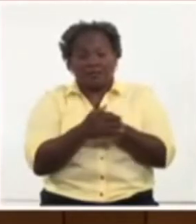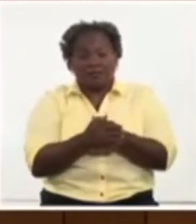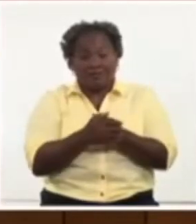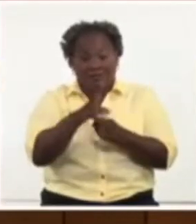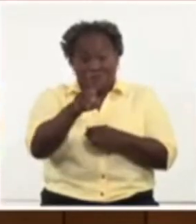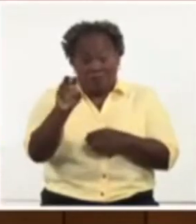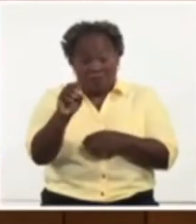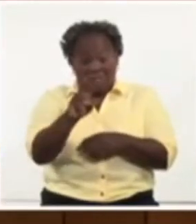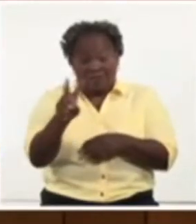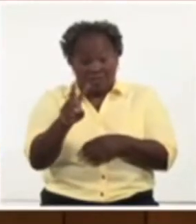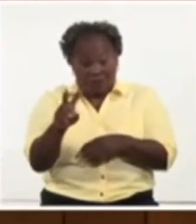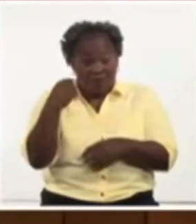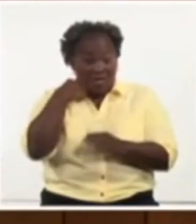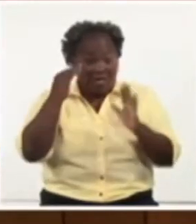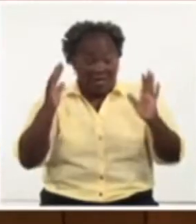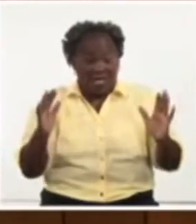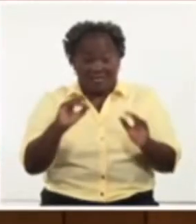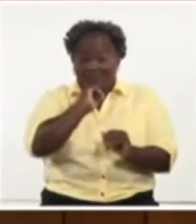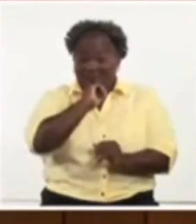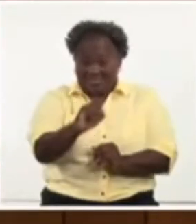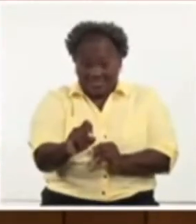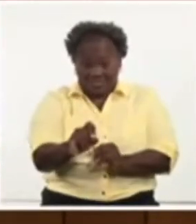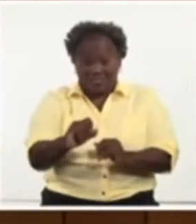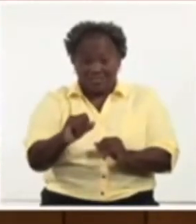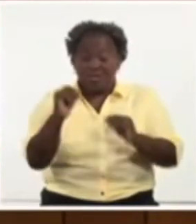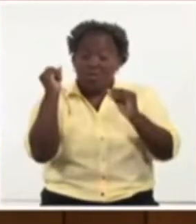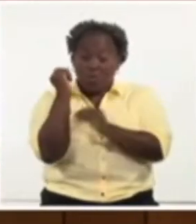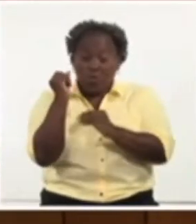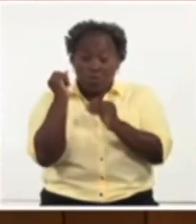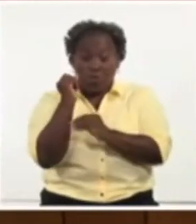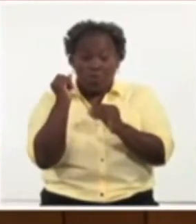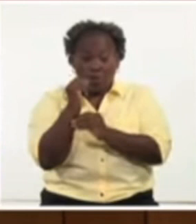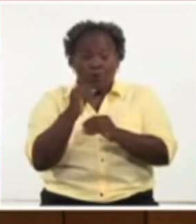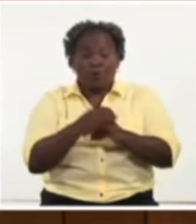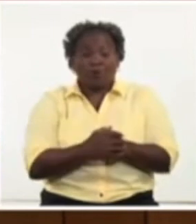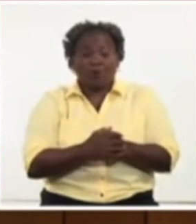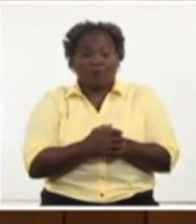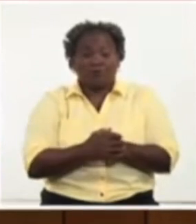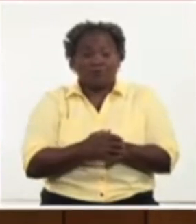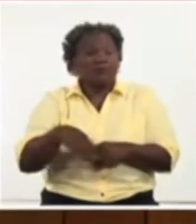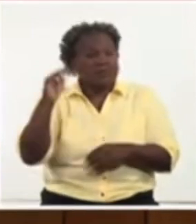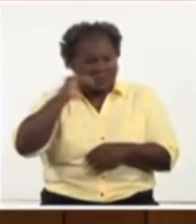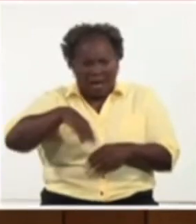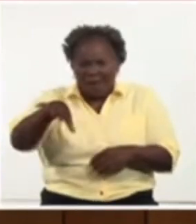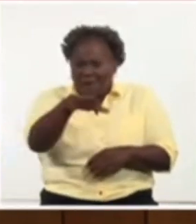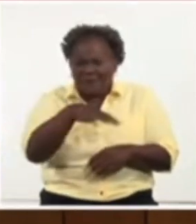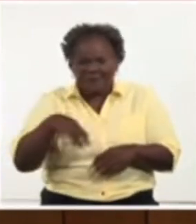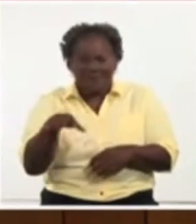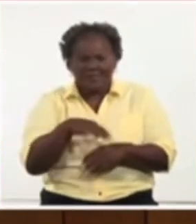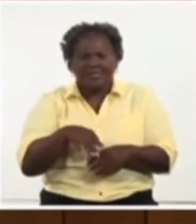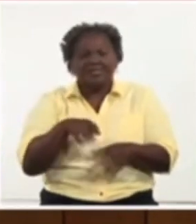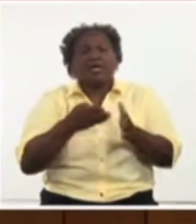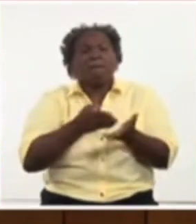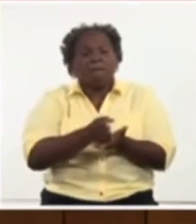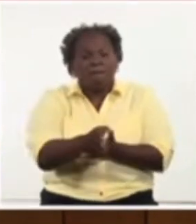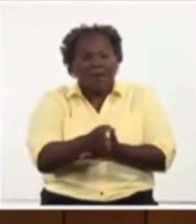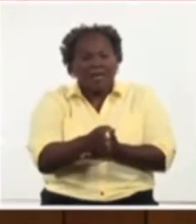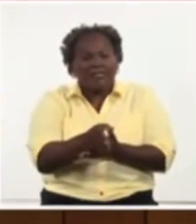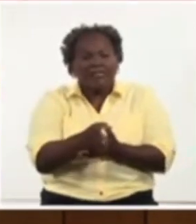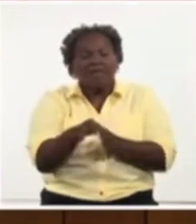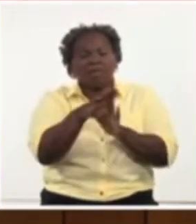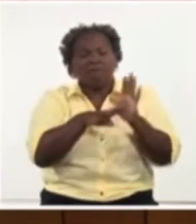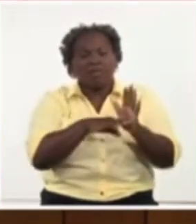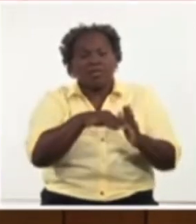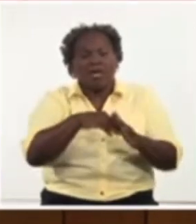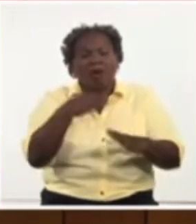año duro y difícil no digo nada que no compartamos se mantiene las medidas de reconocimiento de